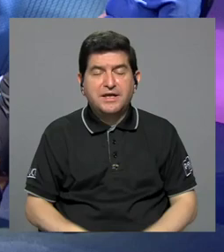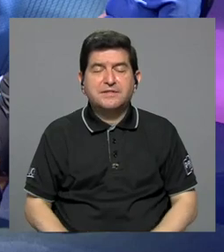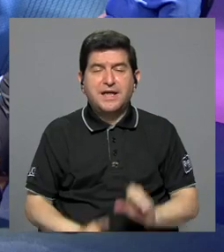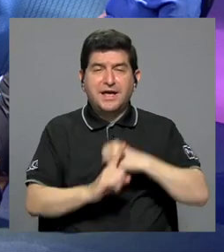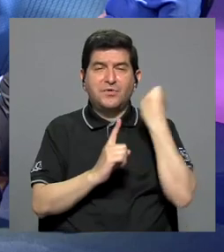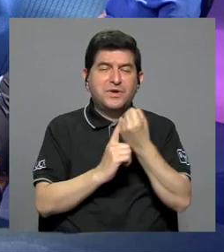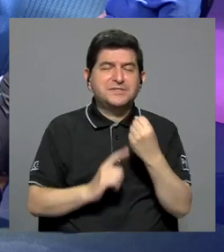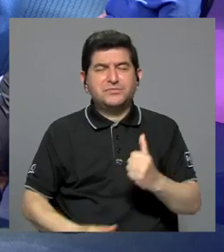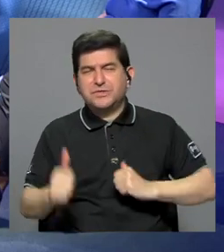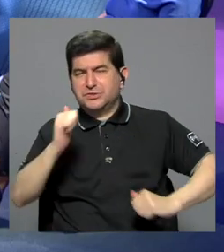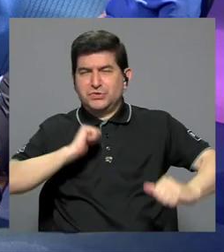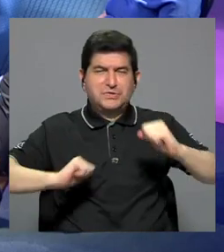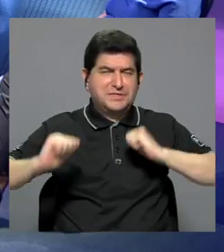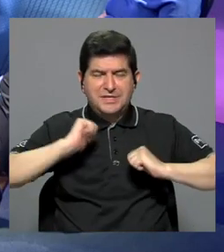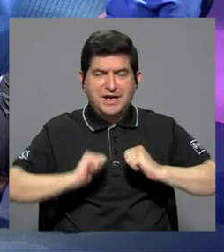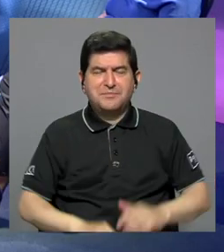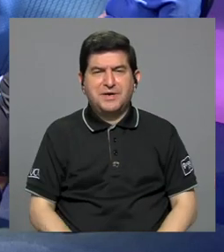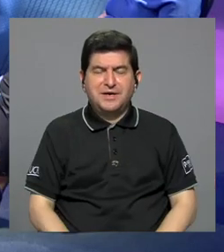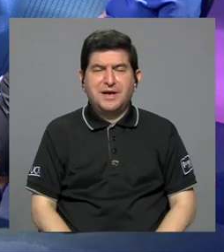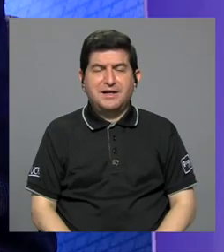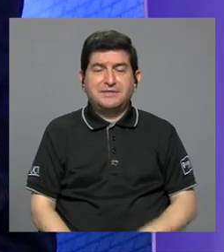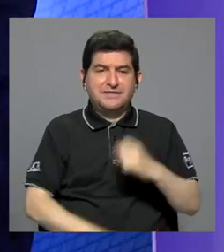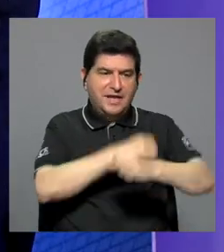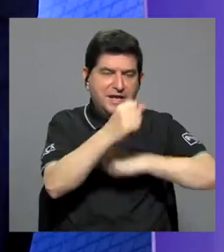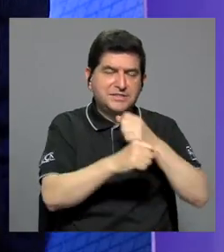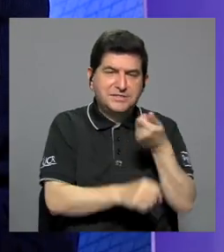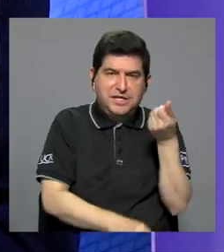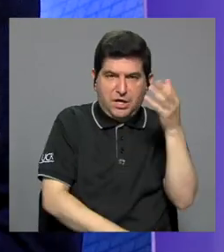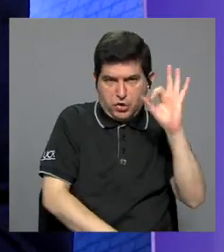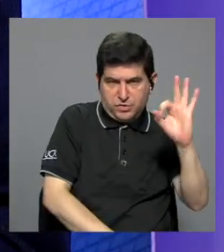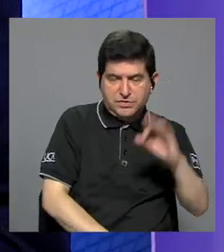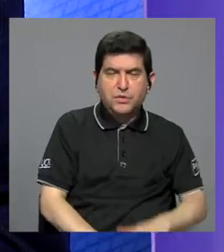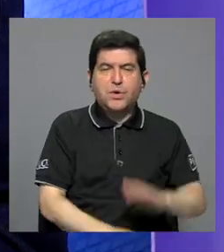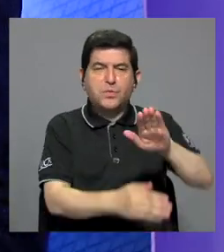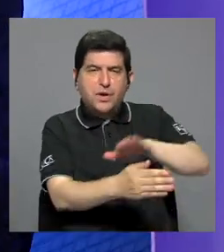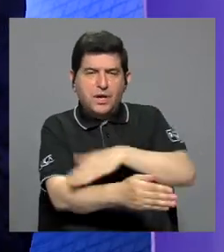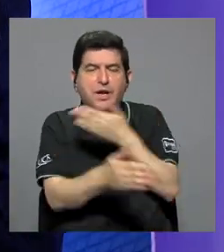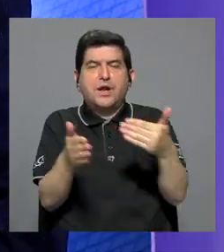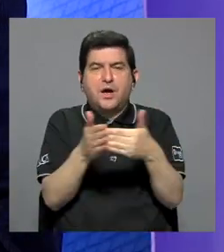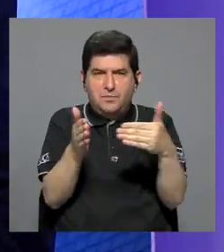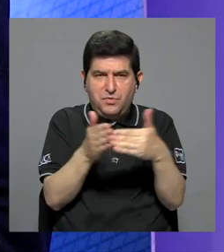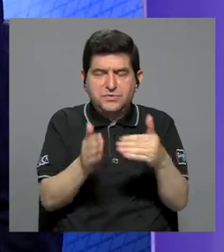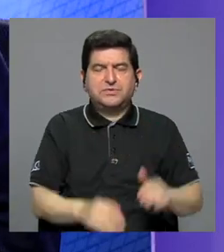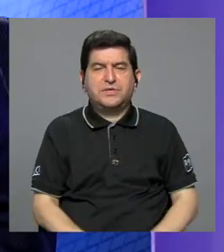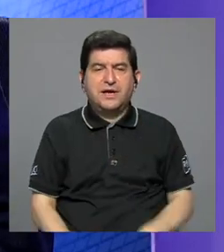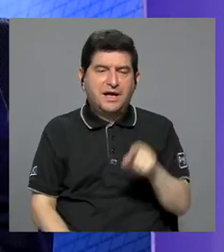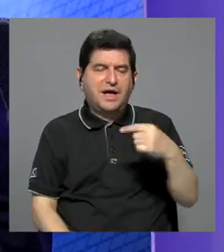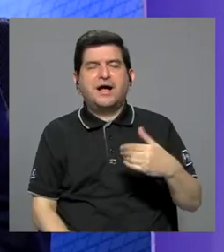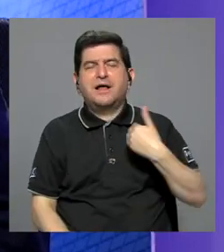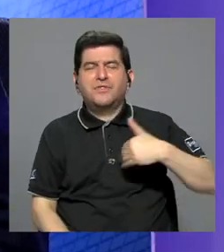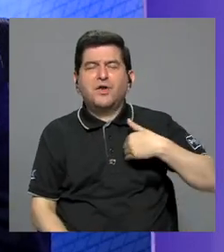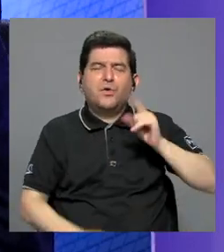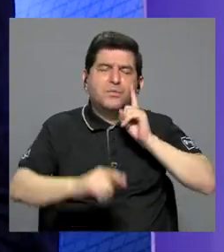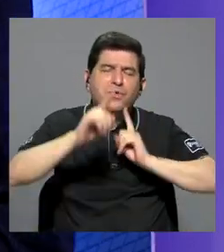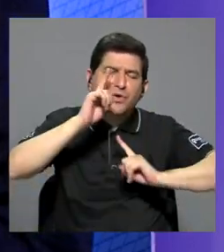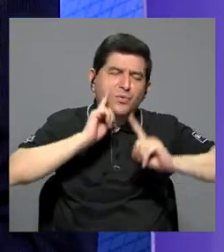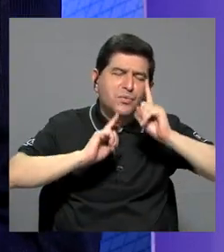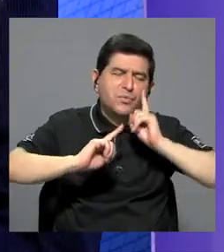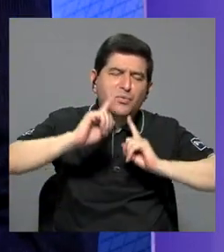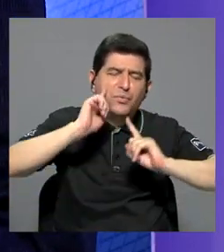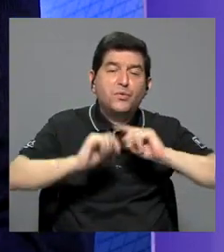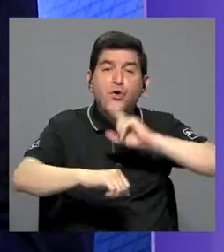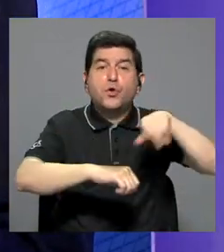de una lógica decimonónica, ¿verdad? Es justamente la melodía nuevamente del macho llorando, ¿verdad?